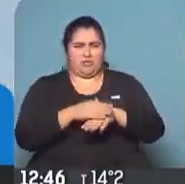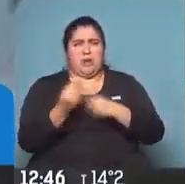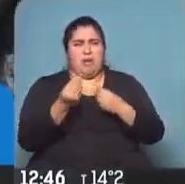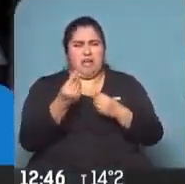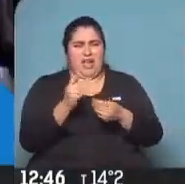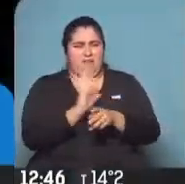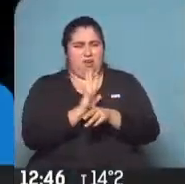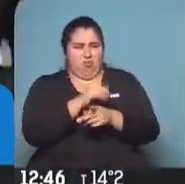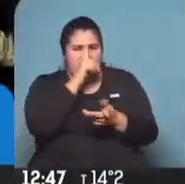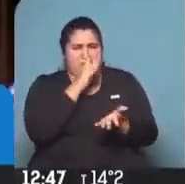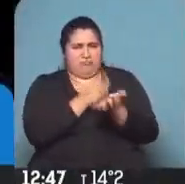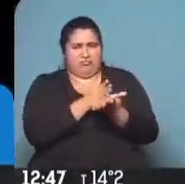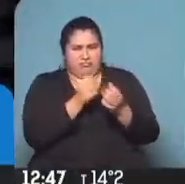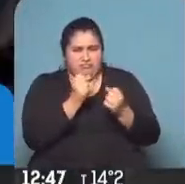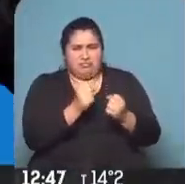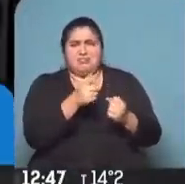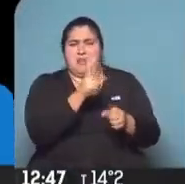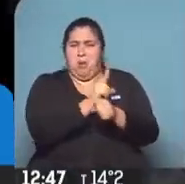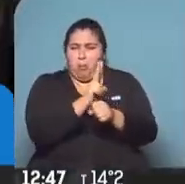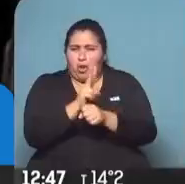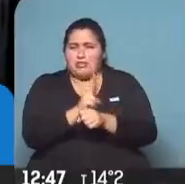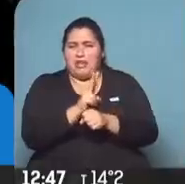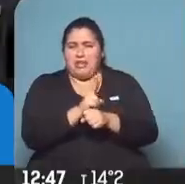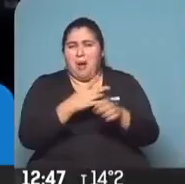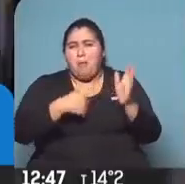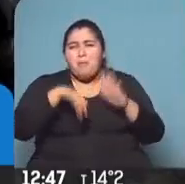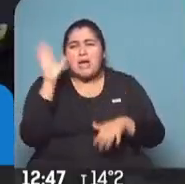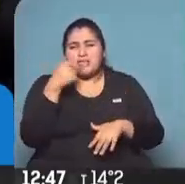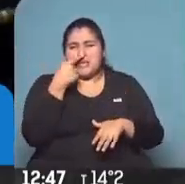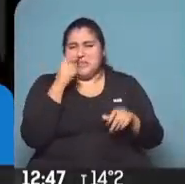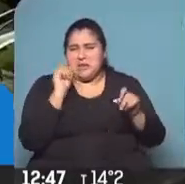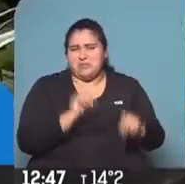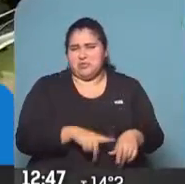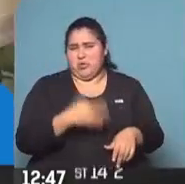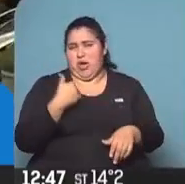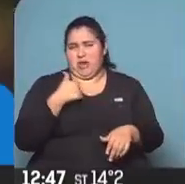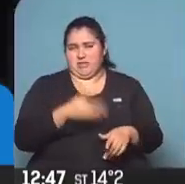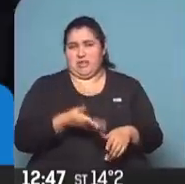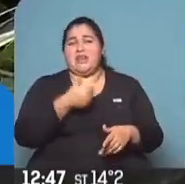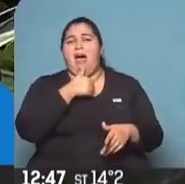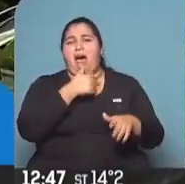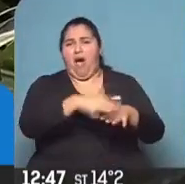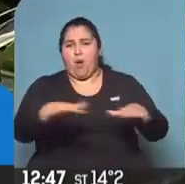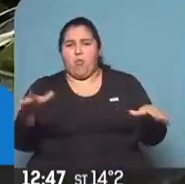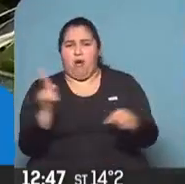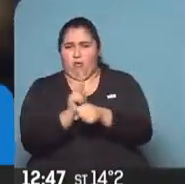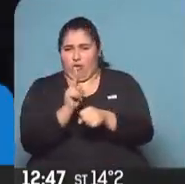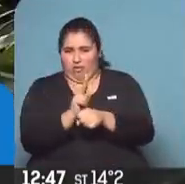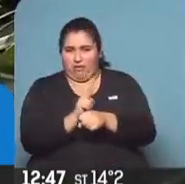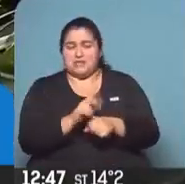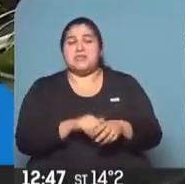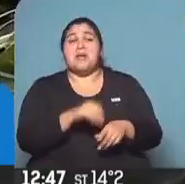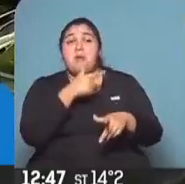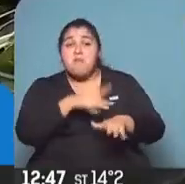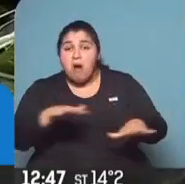poder naval integral para defender y proteger los intereses de la patria del mar asimismo son